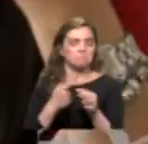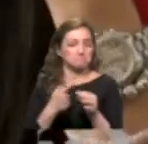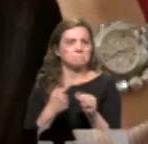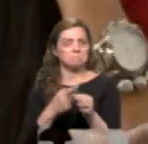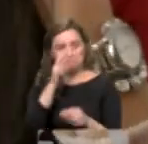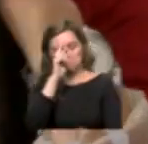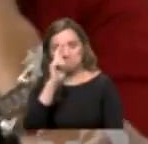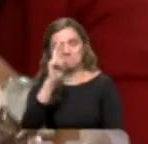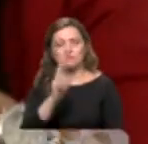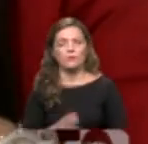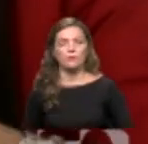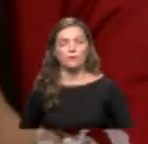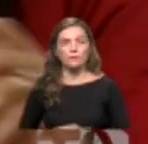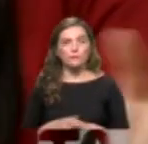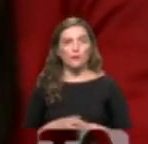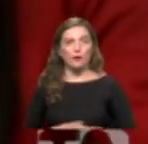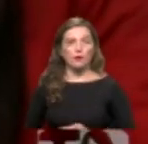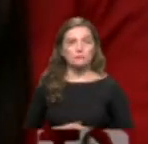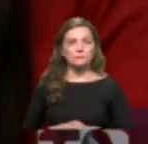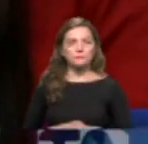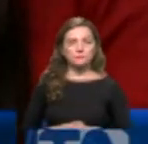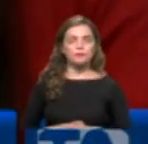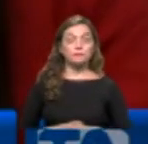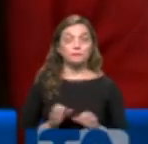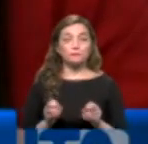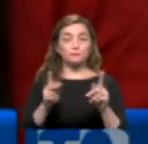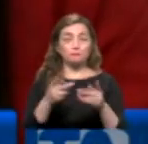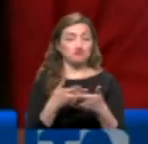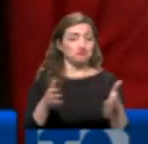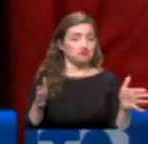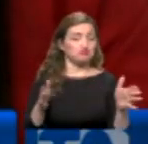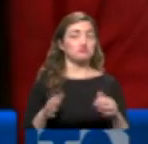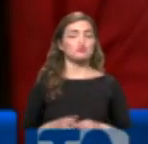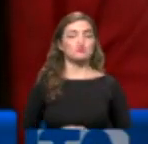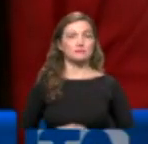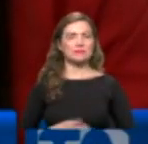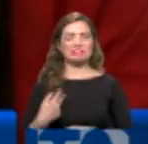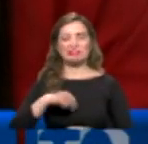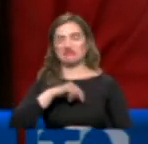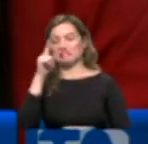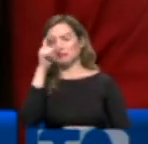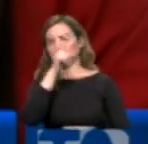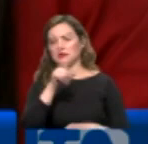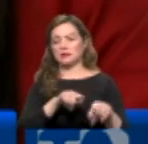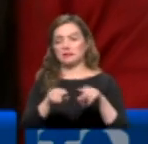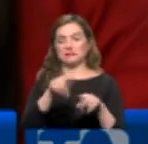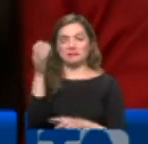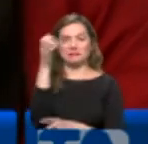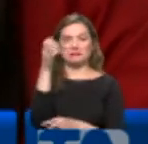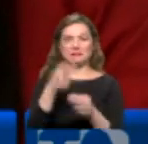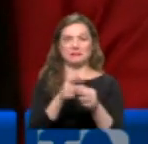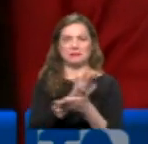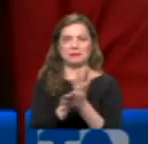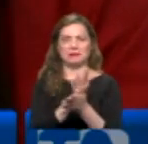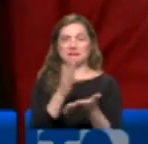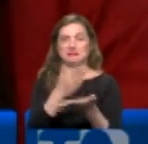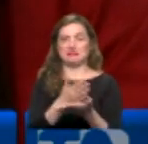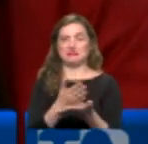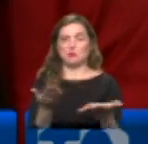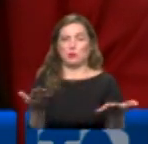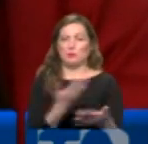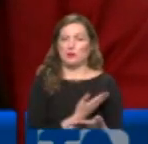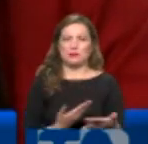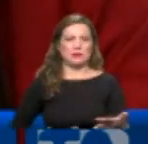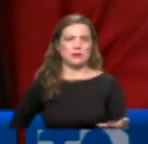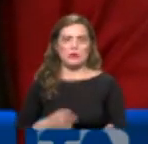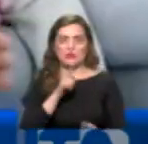muy respetada y de verdad se abren las puertas. Para nosotros sí es difícil que no exista la reina de Quito, ella es presidenta honoraria